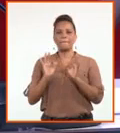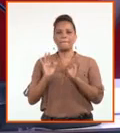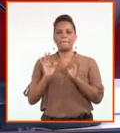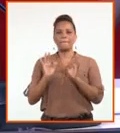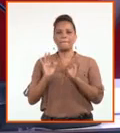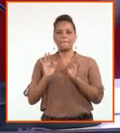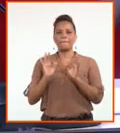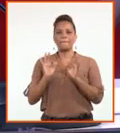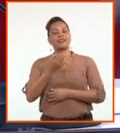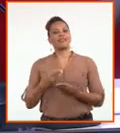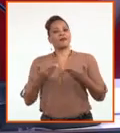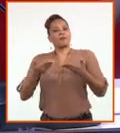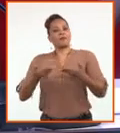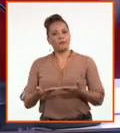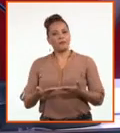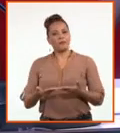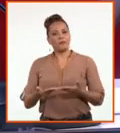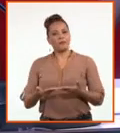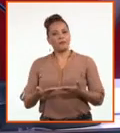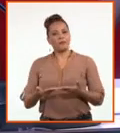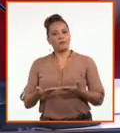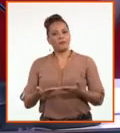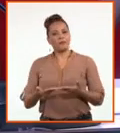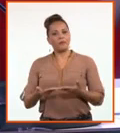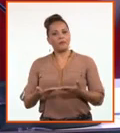explicó, estar dispuesto, si fuera necesario,